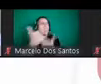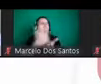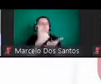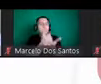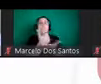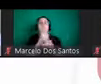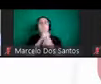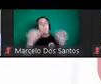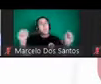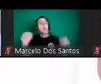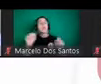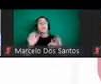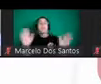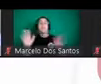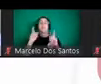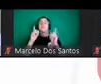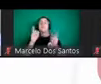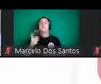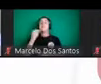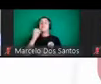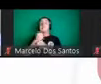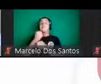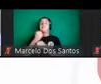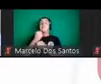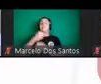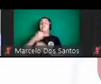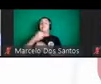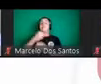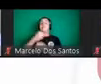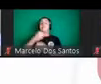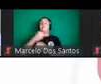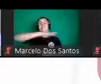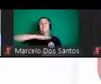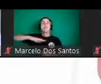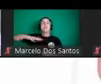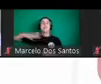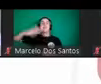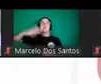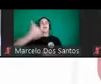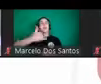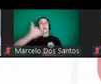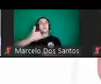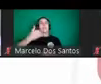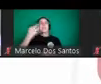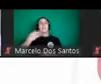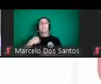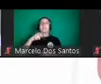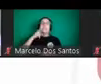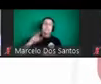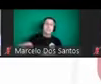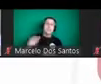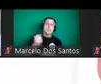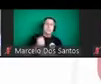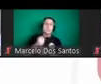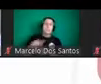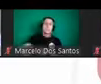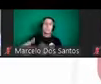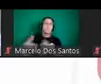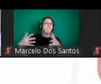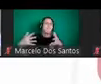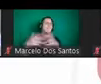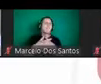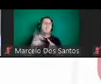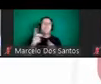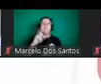entorno laboral a veces es cuando tenemos que reestructurar, por ejemplo, la tarea, cuando tenemos que hacer un cambio, una tutoría,